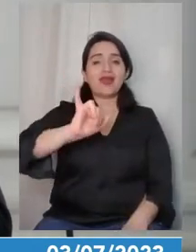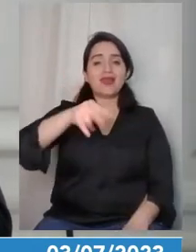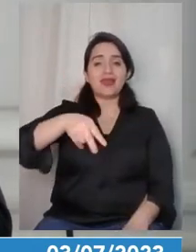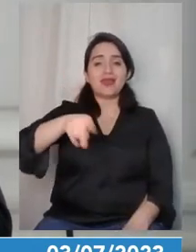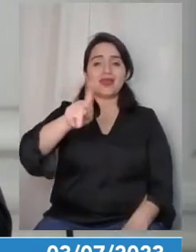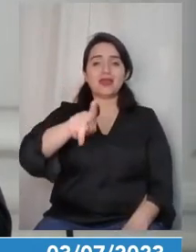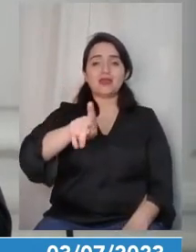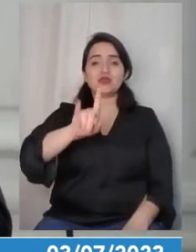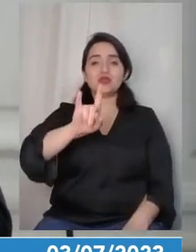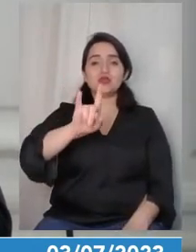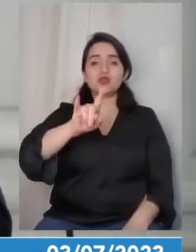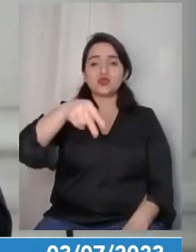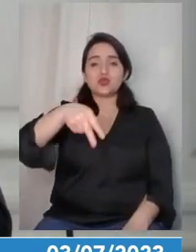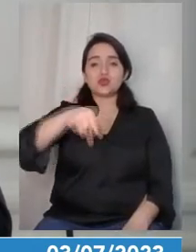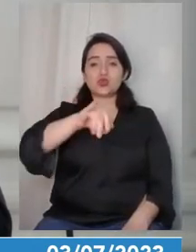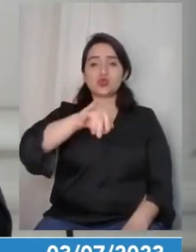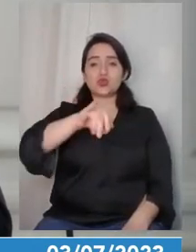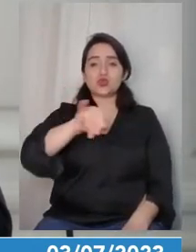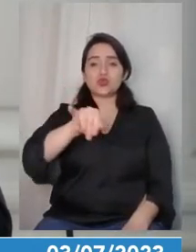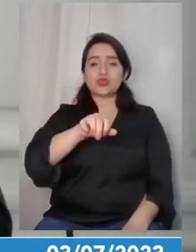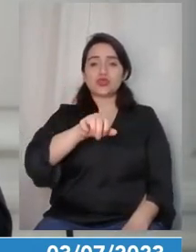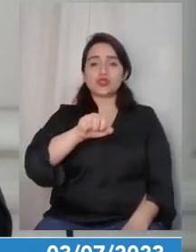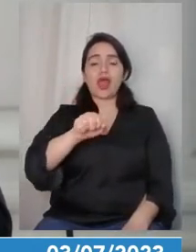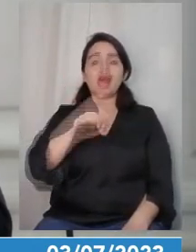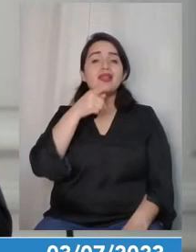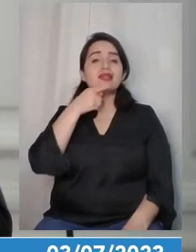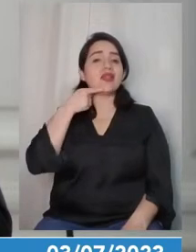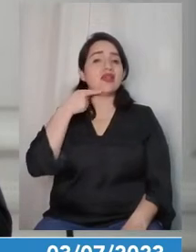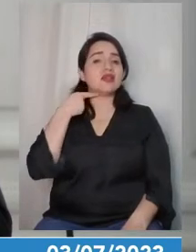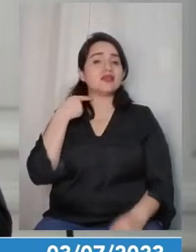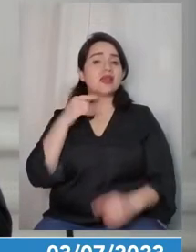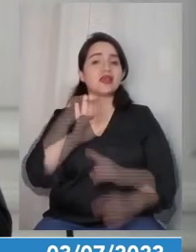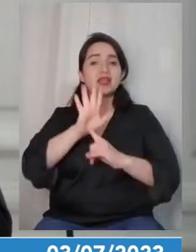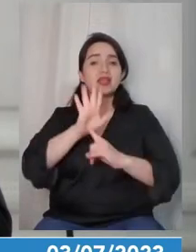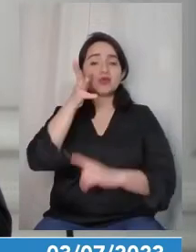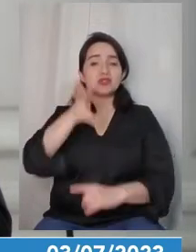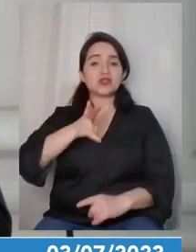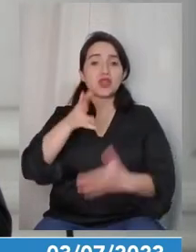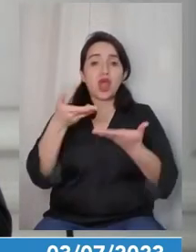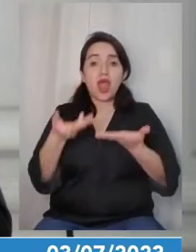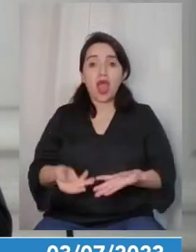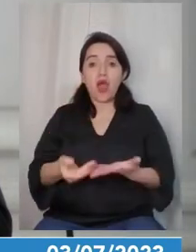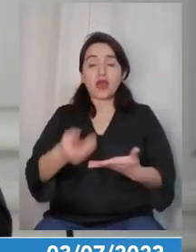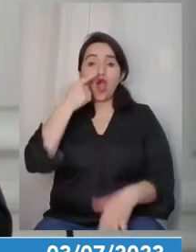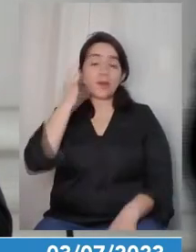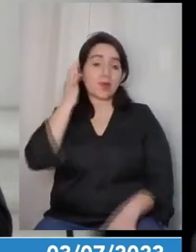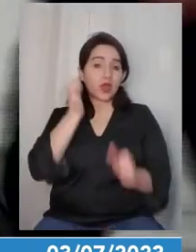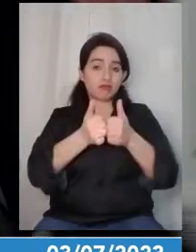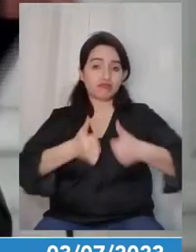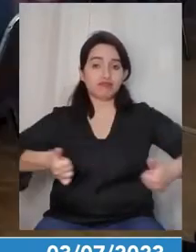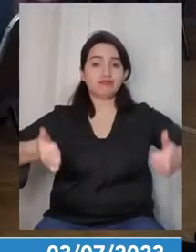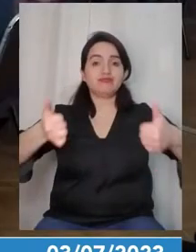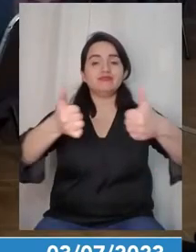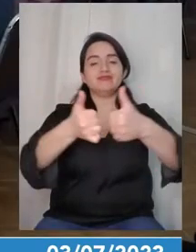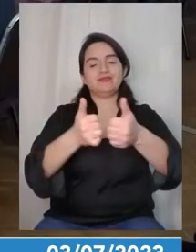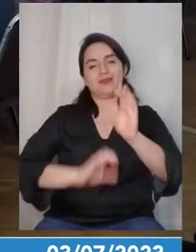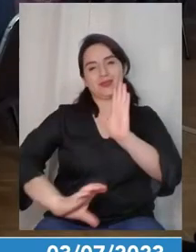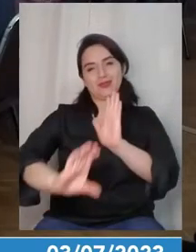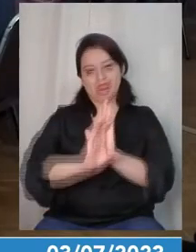Ofrezco la palabra a los señores, señoras y señoritas consejeras.